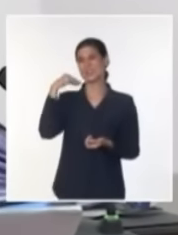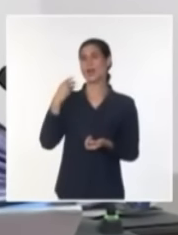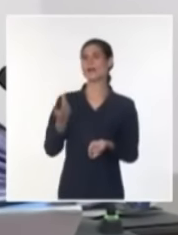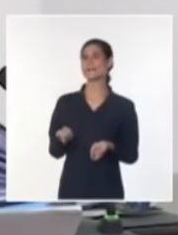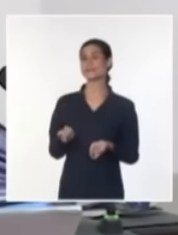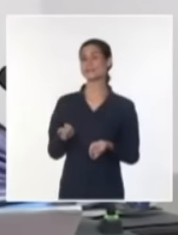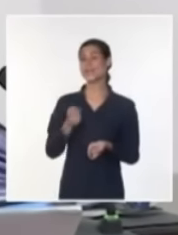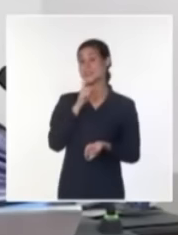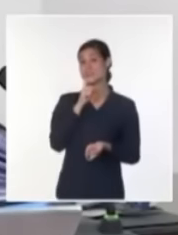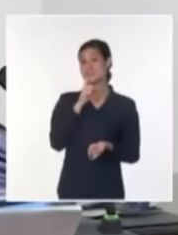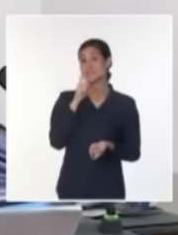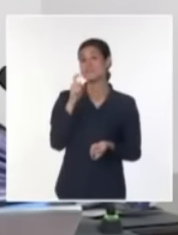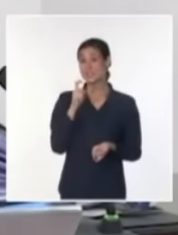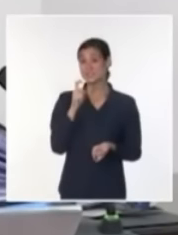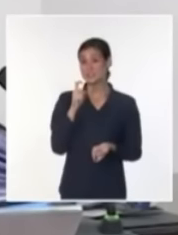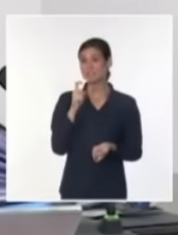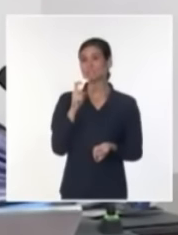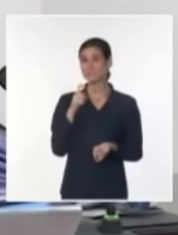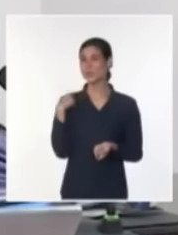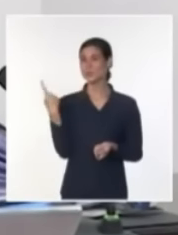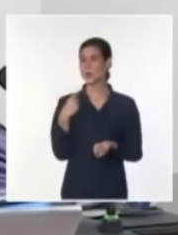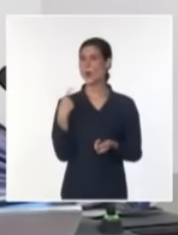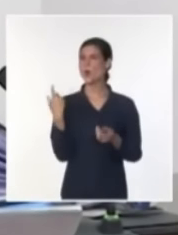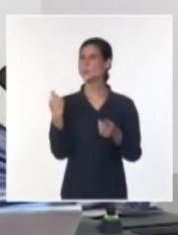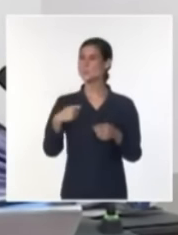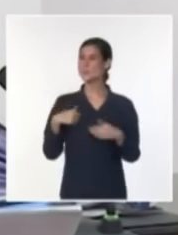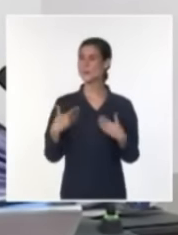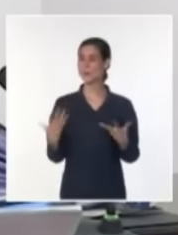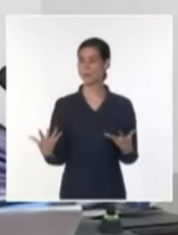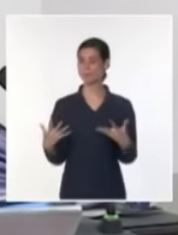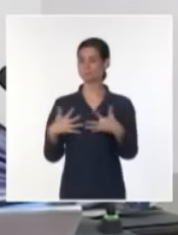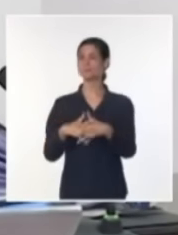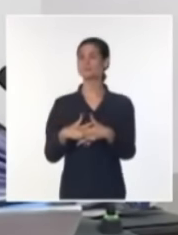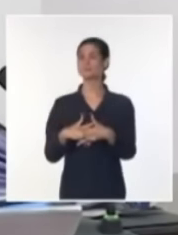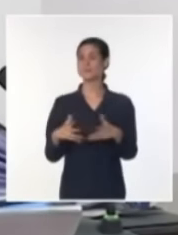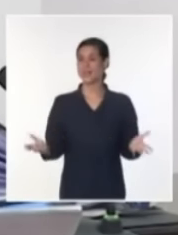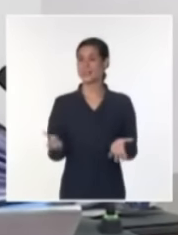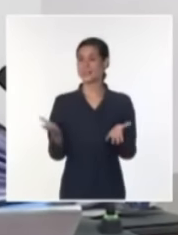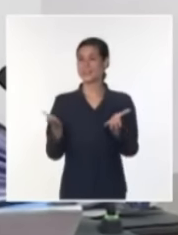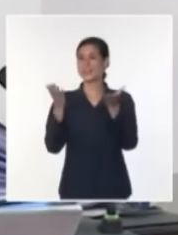estos tiempos difíciles, vamos a salir fortalecidos, vamos a salir con más capacidad para seguir defendiendo la revolución.